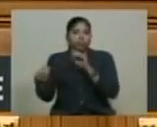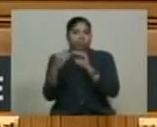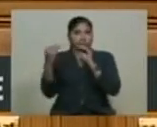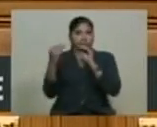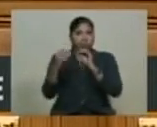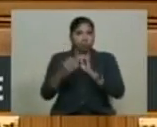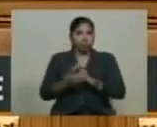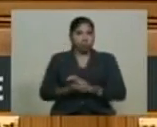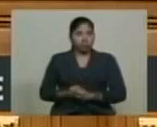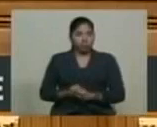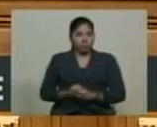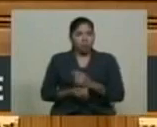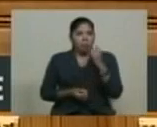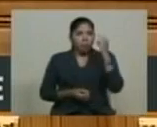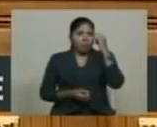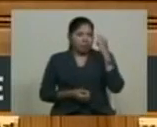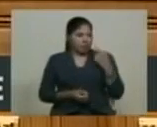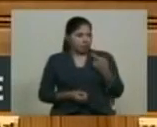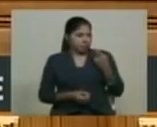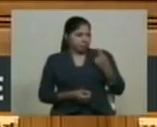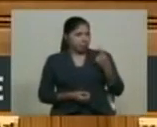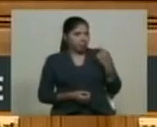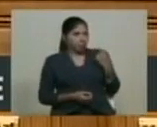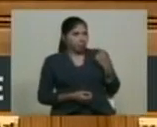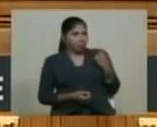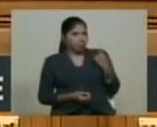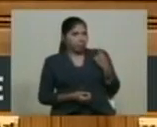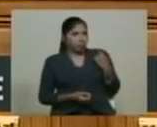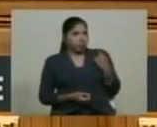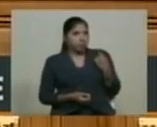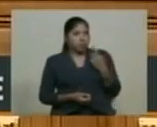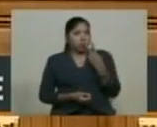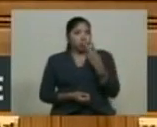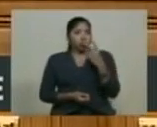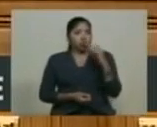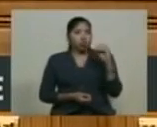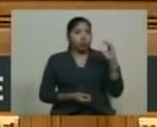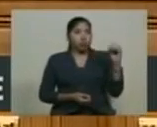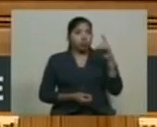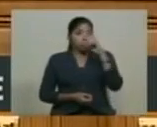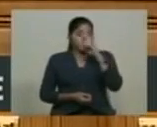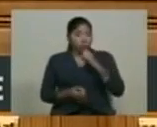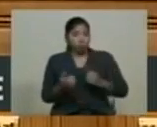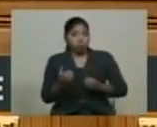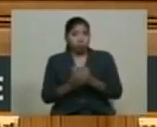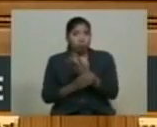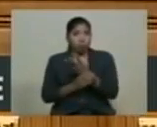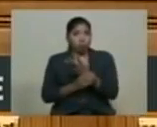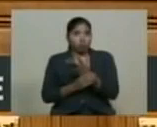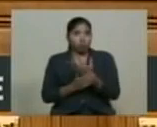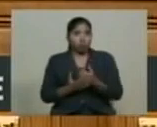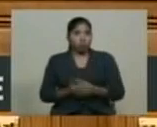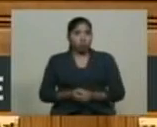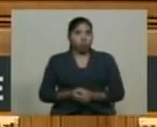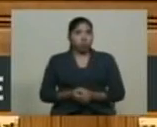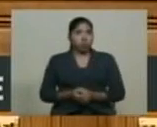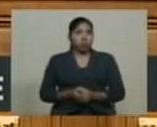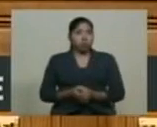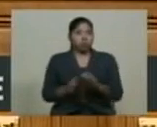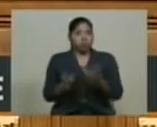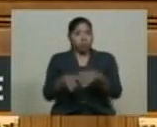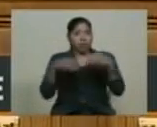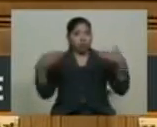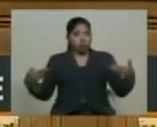Hace pocos días, cuando conmemorábamos los 200 años de la creación por el libertador Simón Bolívar del Correo del